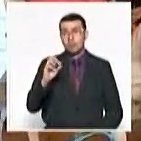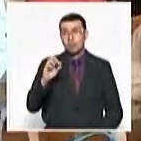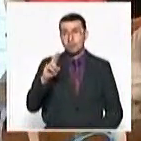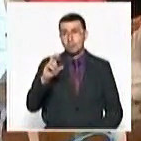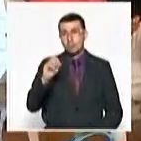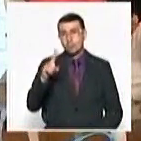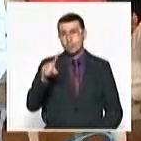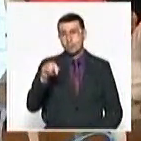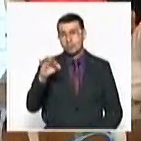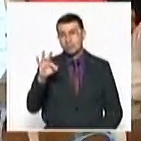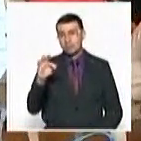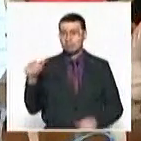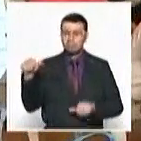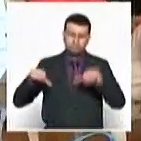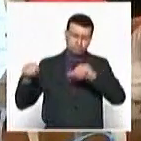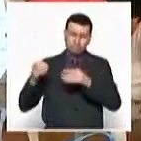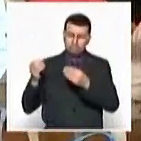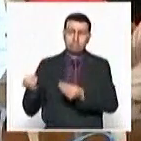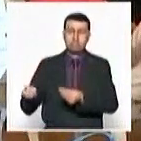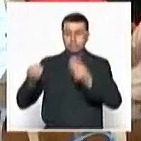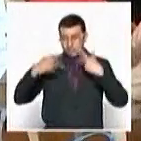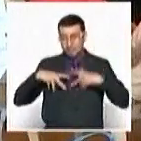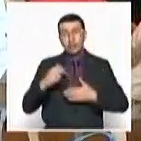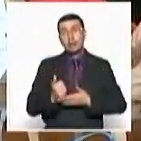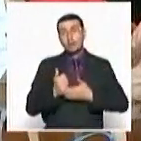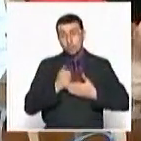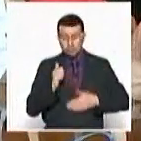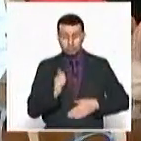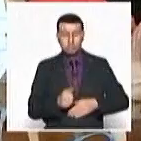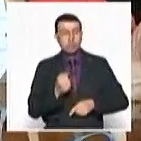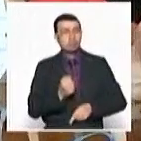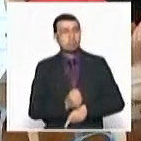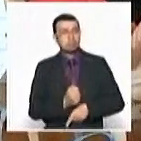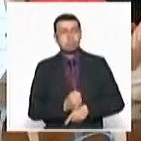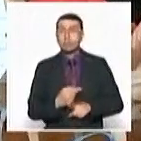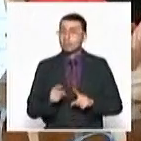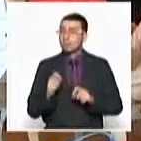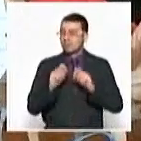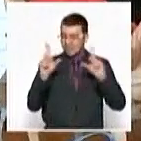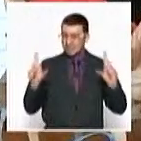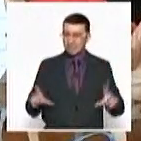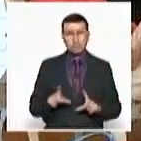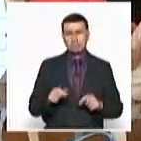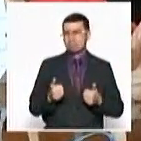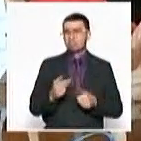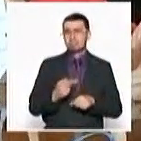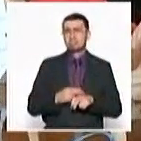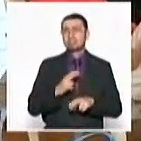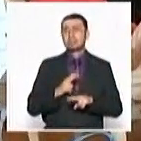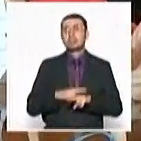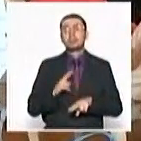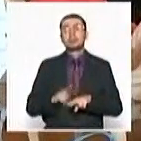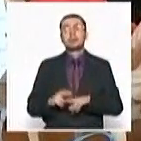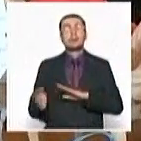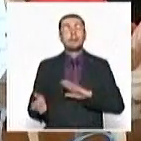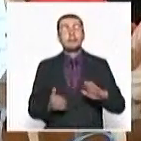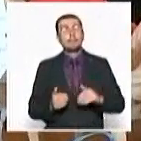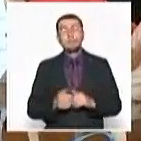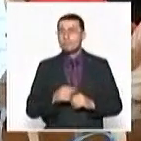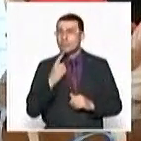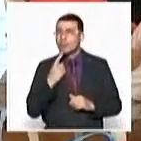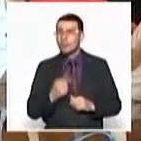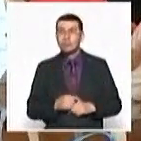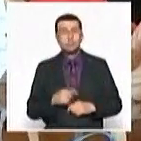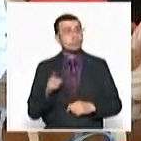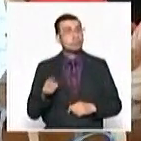unos componentes excelentes, también es otra ayuda en estos pacientes, pero el examen le sale bien. Bueno, voy a leer ese saludito también. Dice,